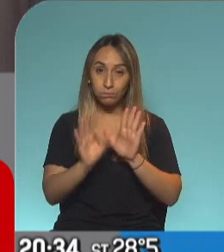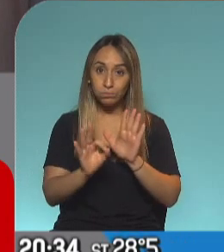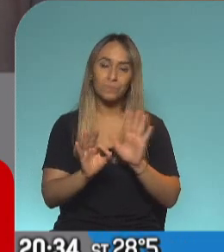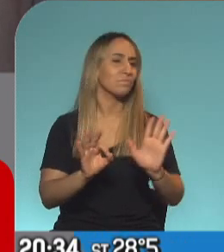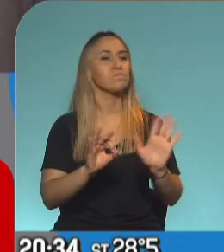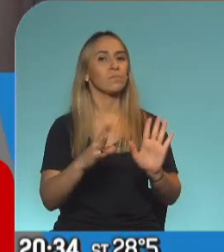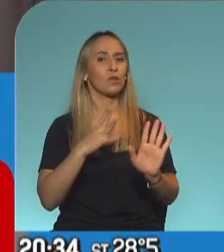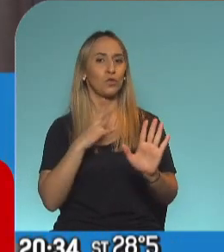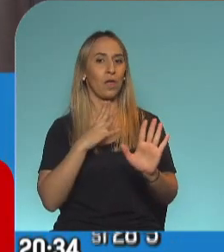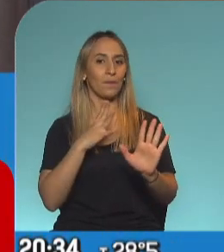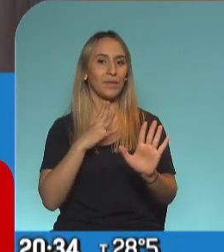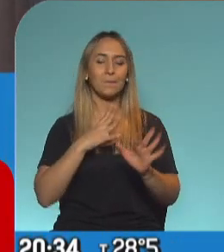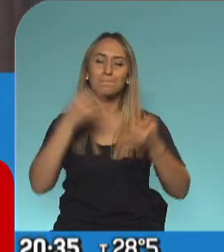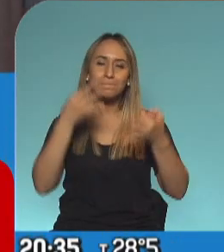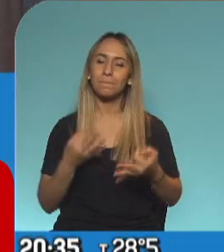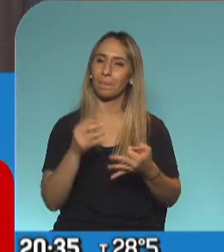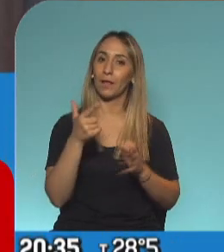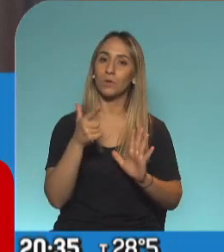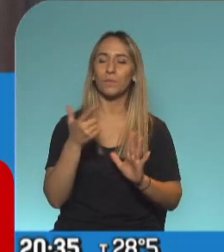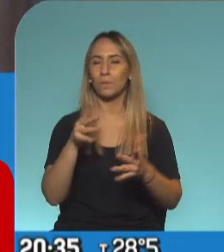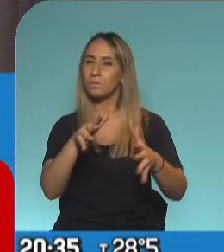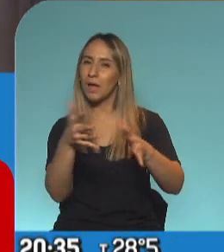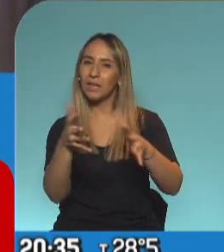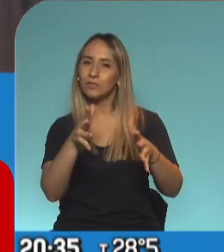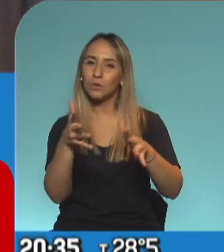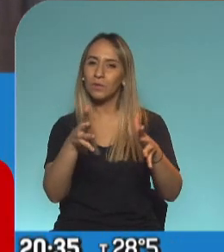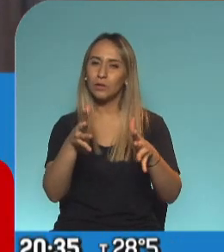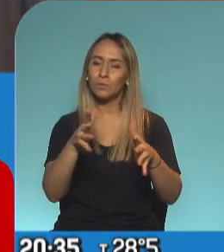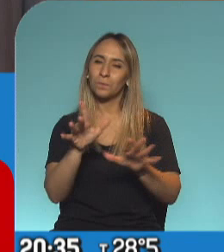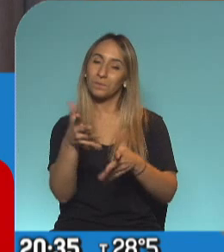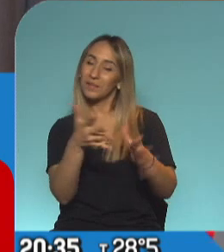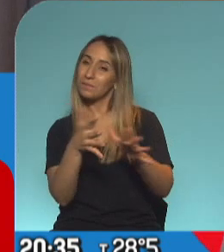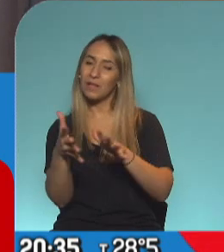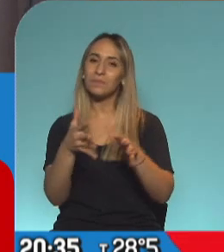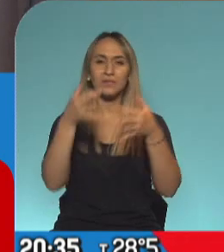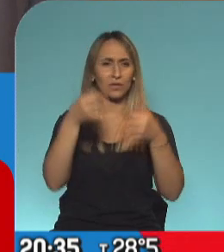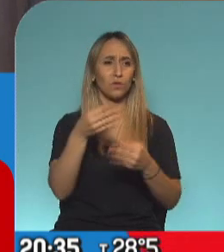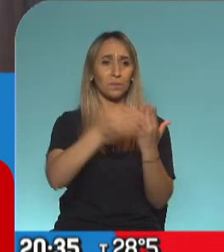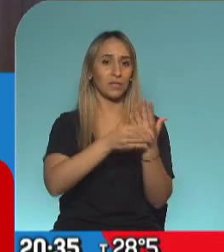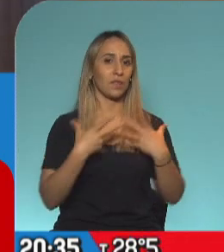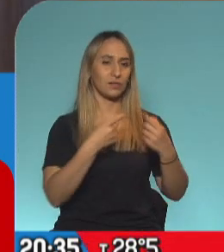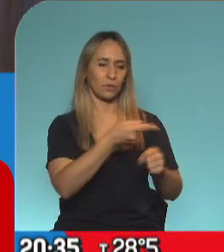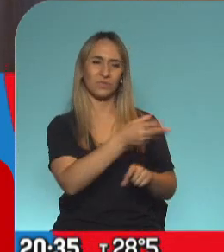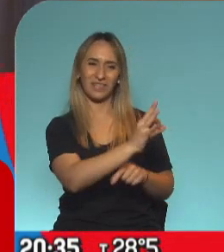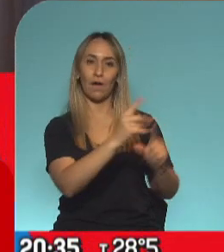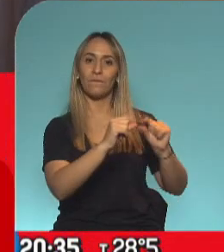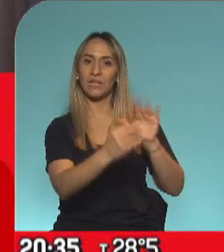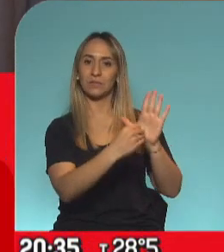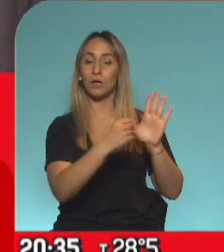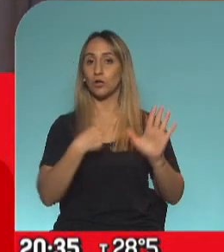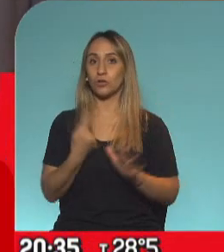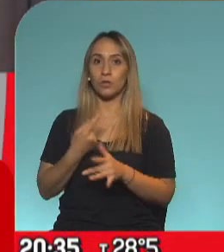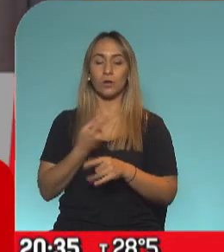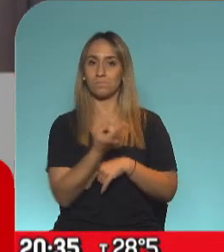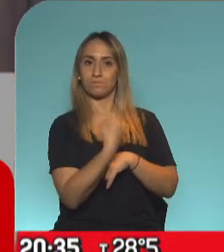No, todavía no tenemos precisiones, pero es más o menos mediados de... Las precisiones probablemente las tenga Salud. Todavía no tenemos el requerimiento